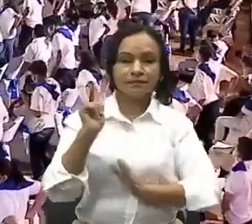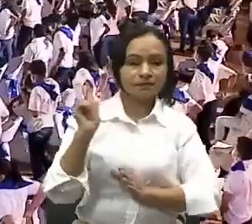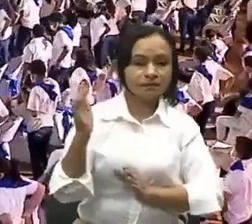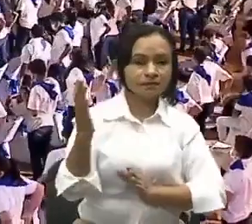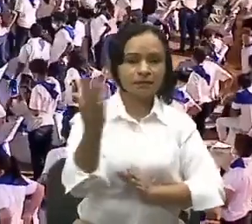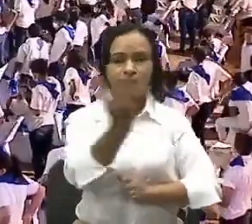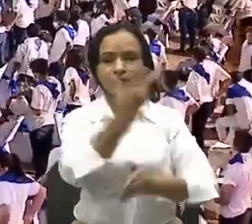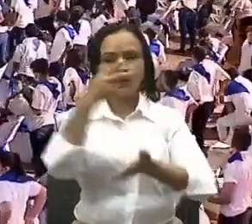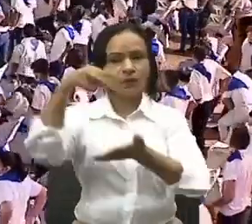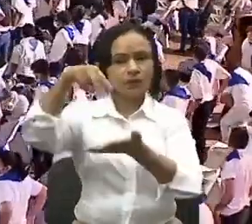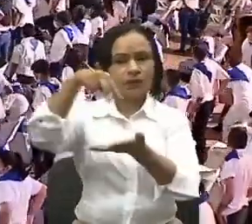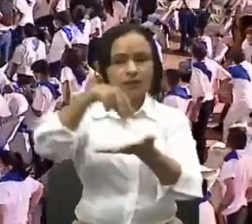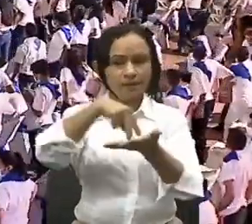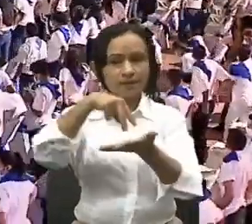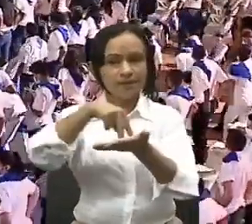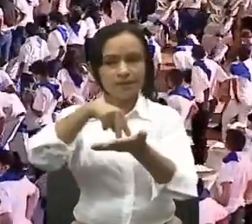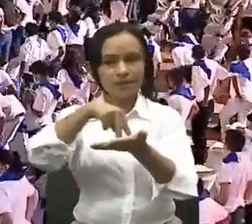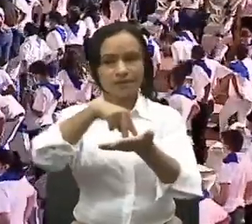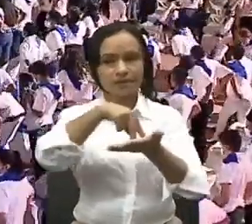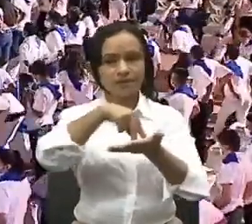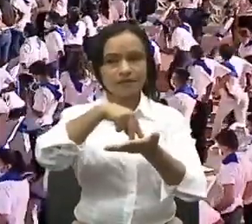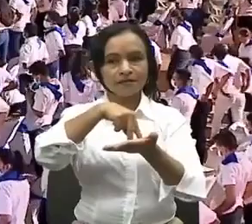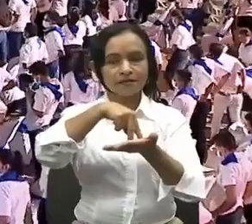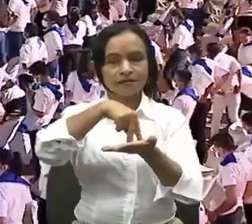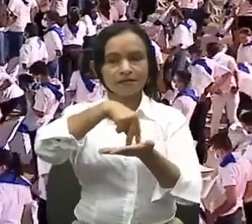se pongan todos de pie,